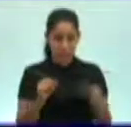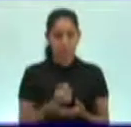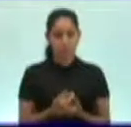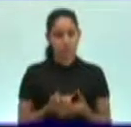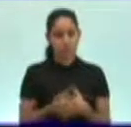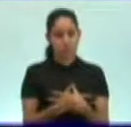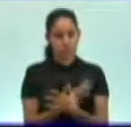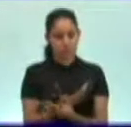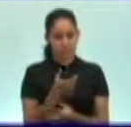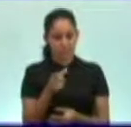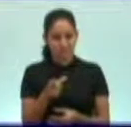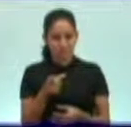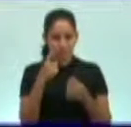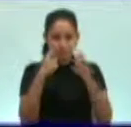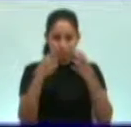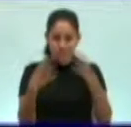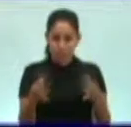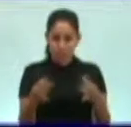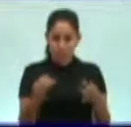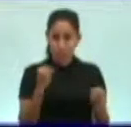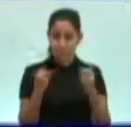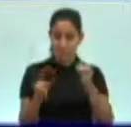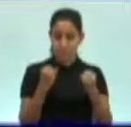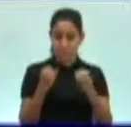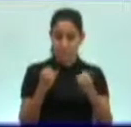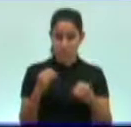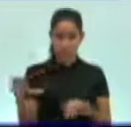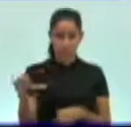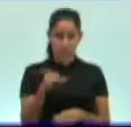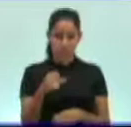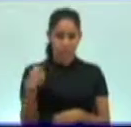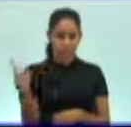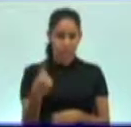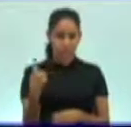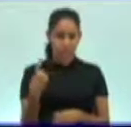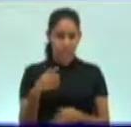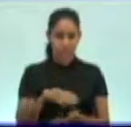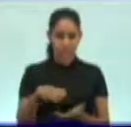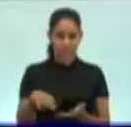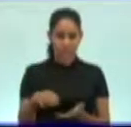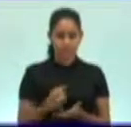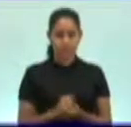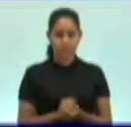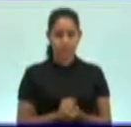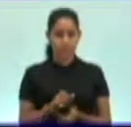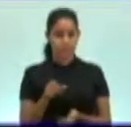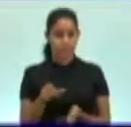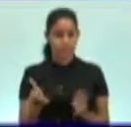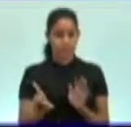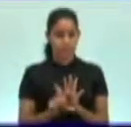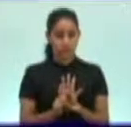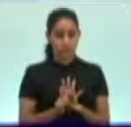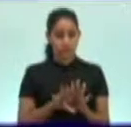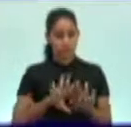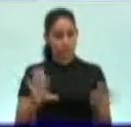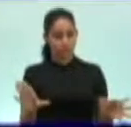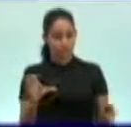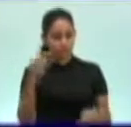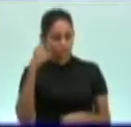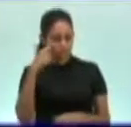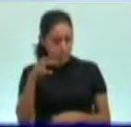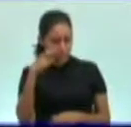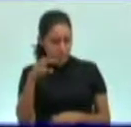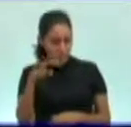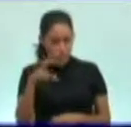son identitarios de toda la nación cubana. Esta ley, como ya ustedes